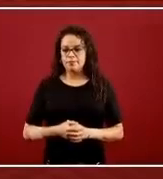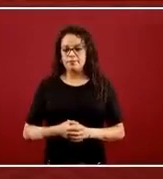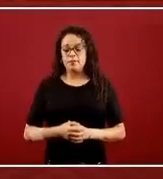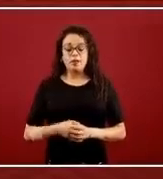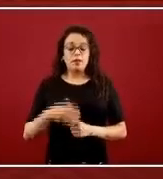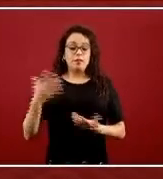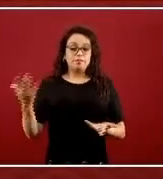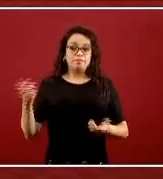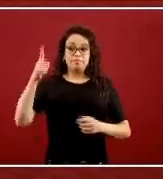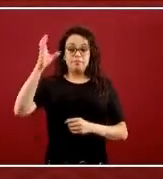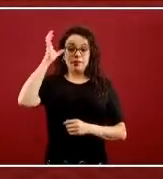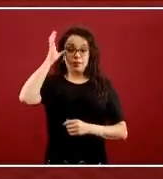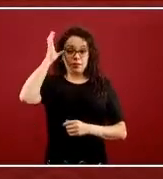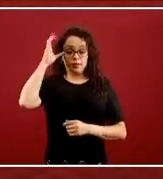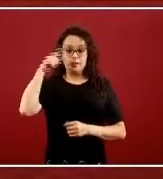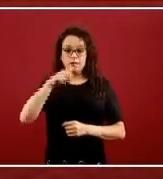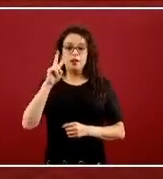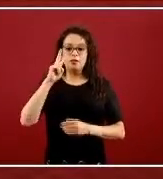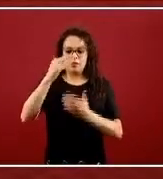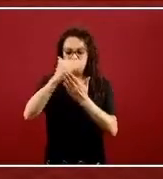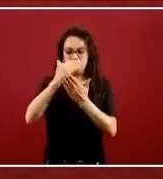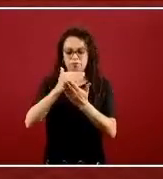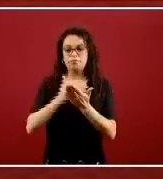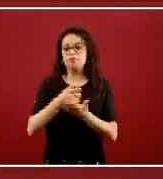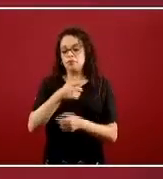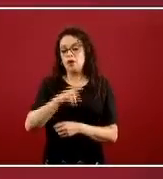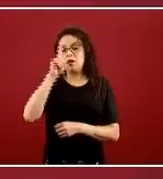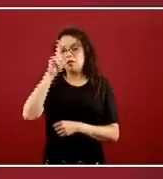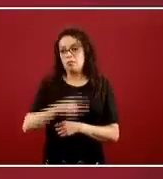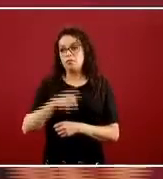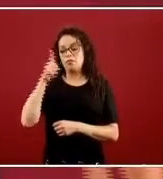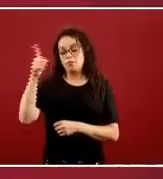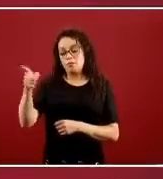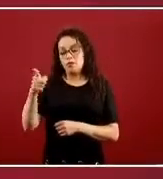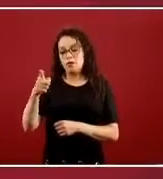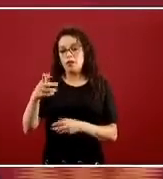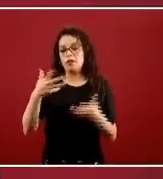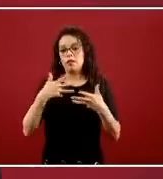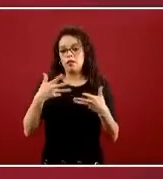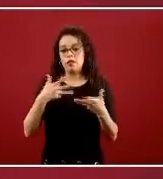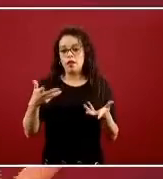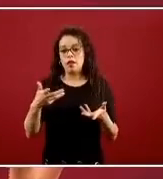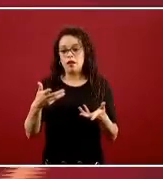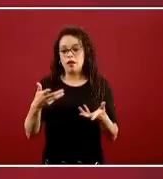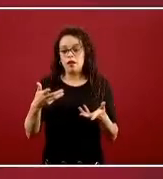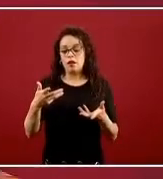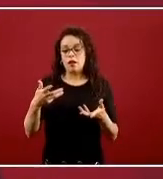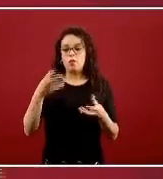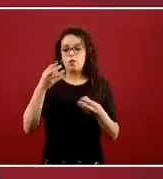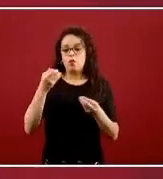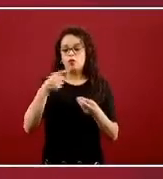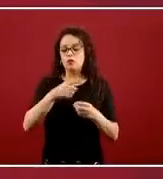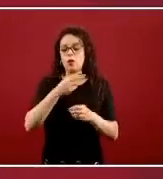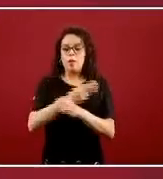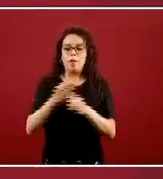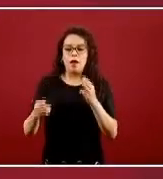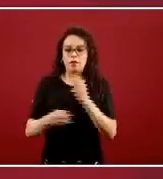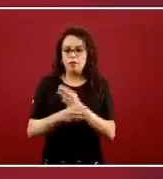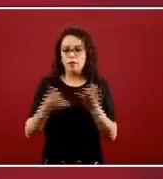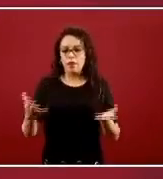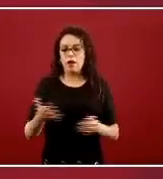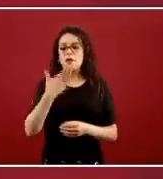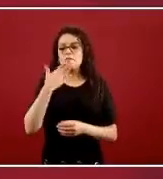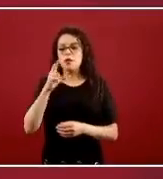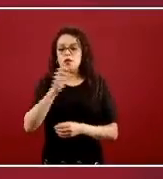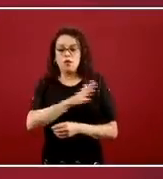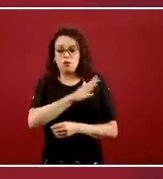país productor de productos en esta noticia de baja calidad, porque China es un productor masivo. China está en el centro de las